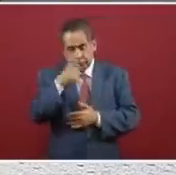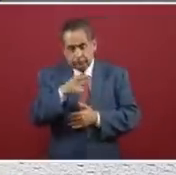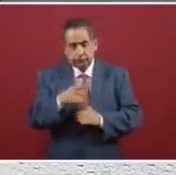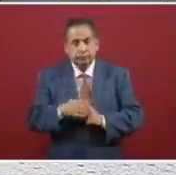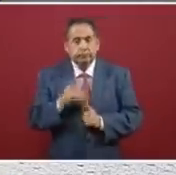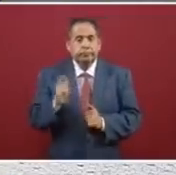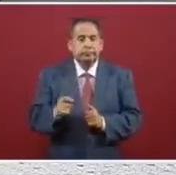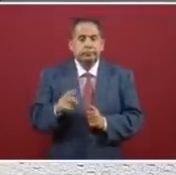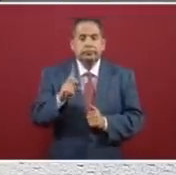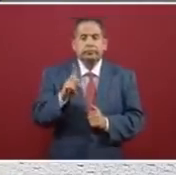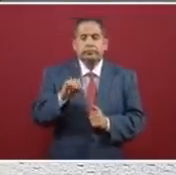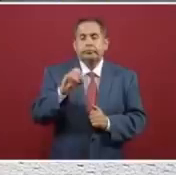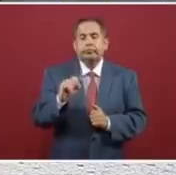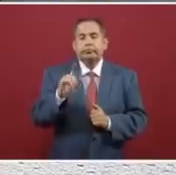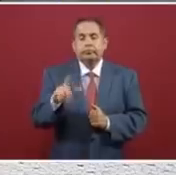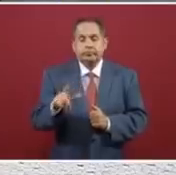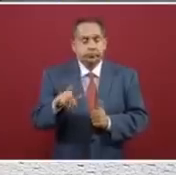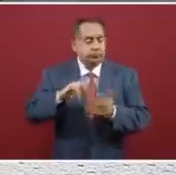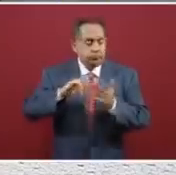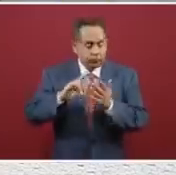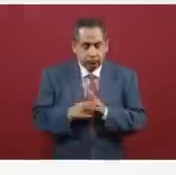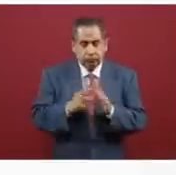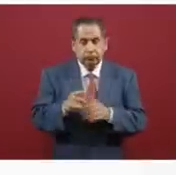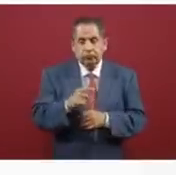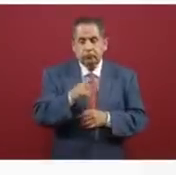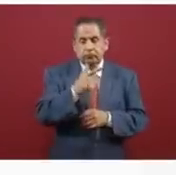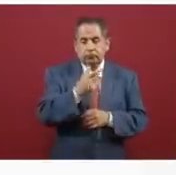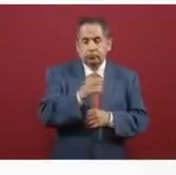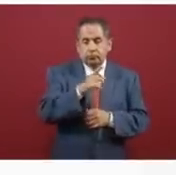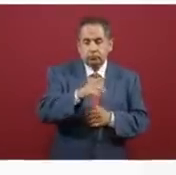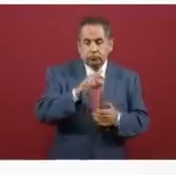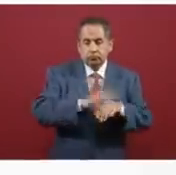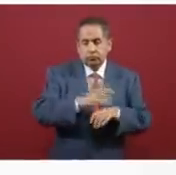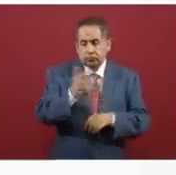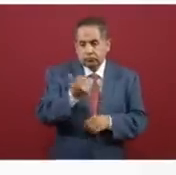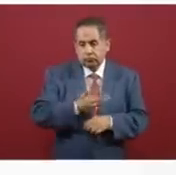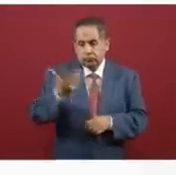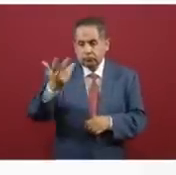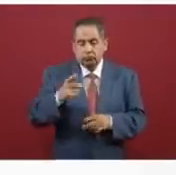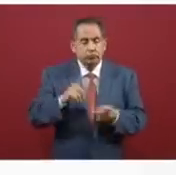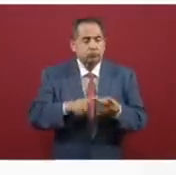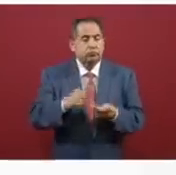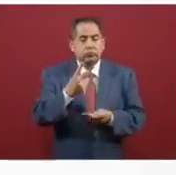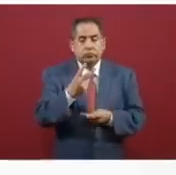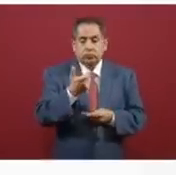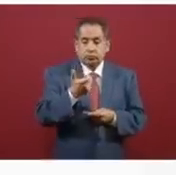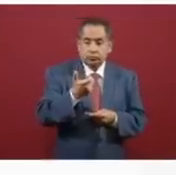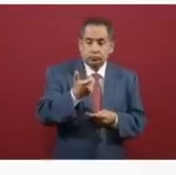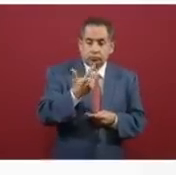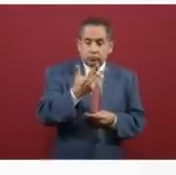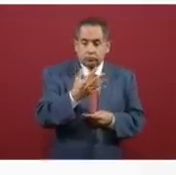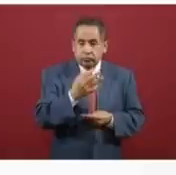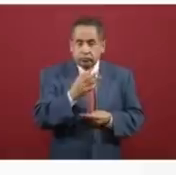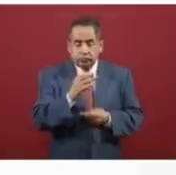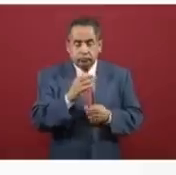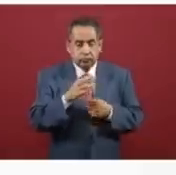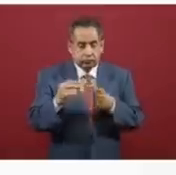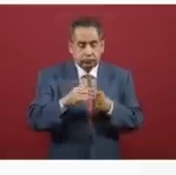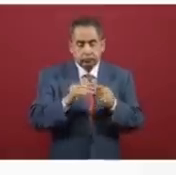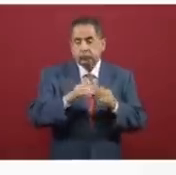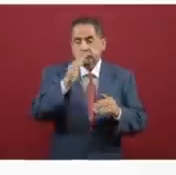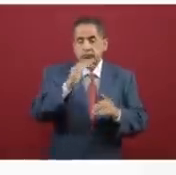que es dice el nuevamente golf es el que marca más caro dos pesos con cinco centavos